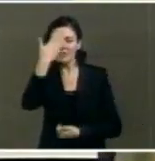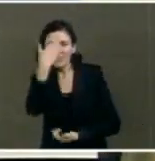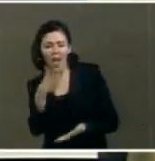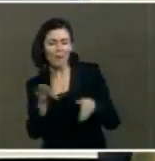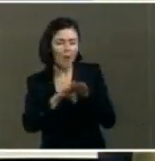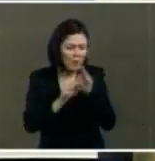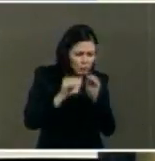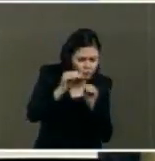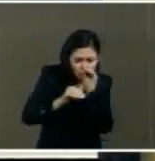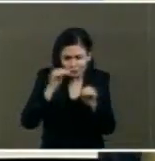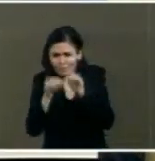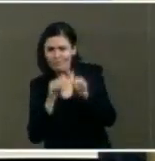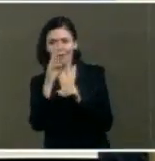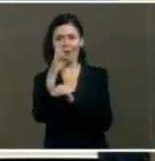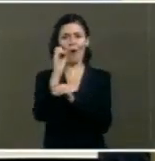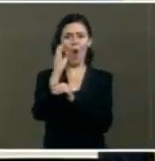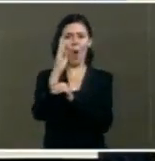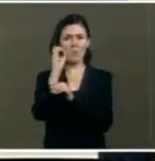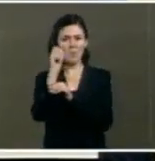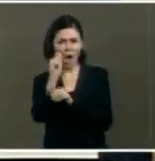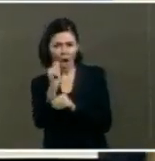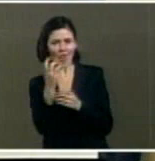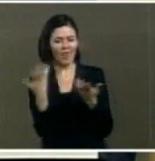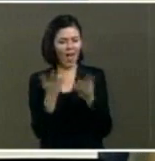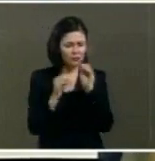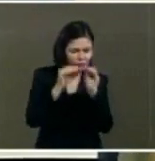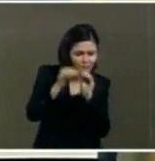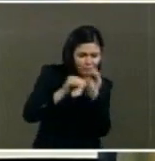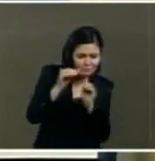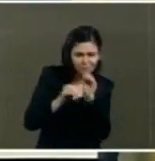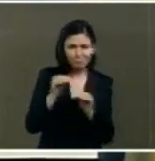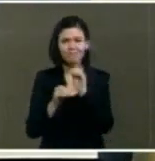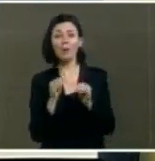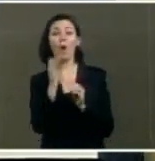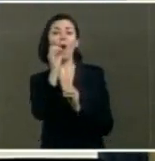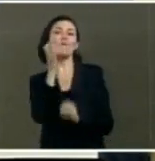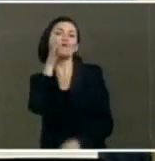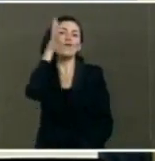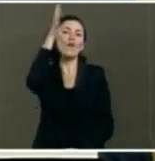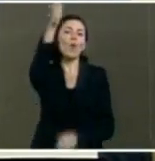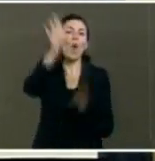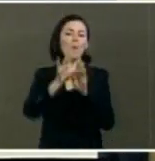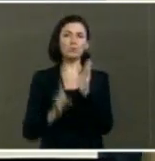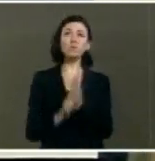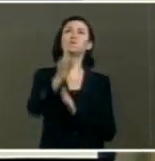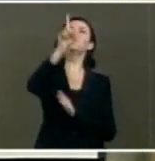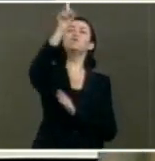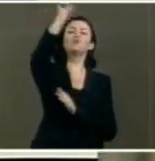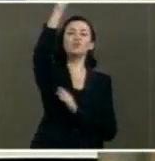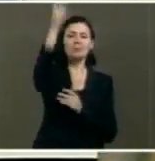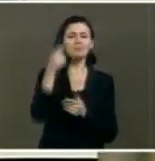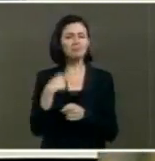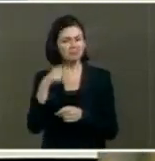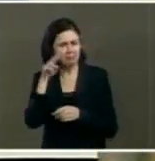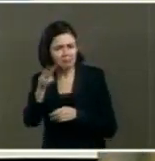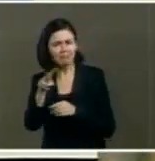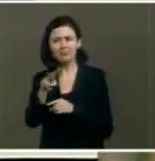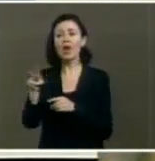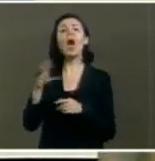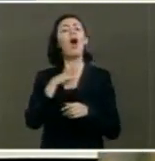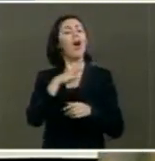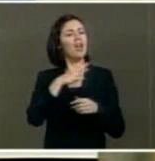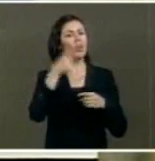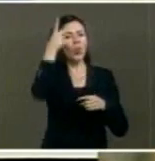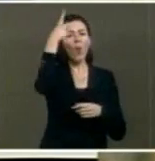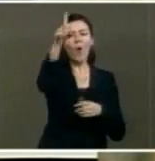los mayores que ya diseñan los prototipos de la aeronáutica del futuro. Lo veo en los empresarios